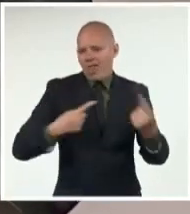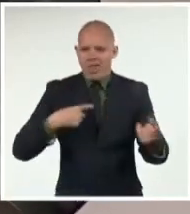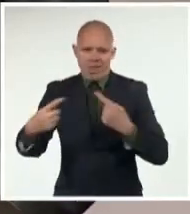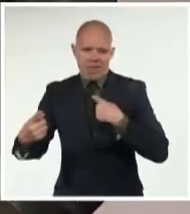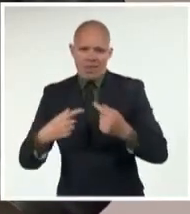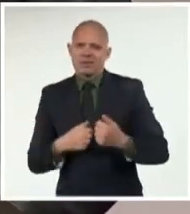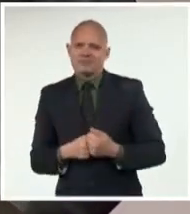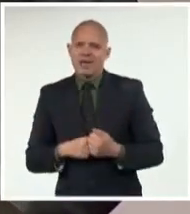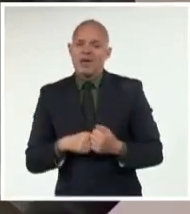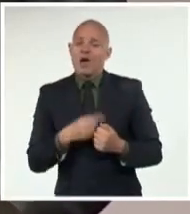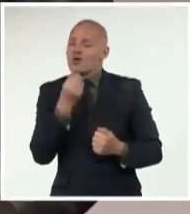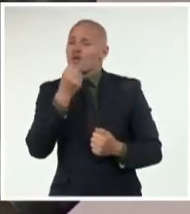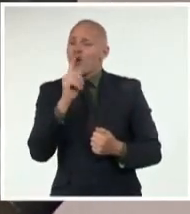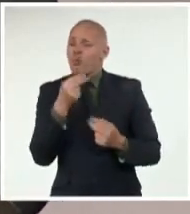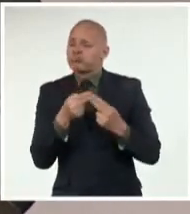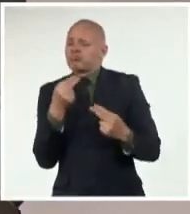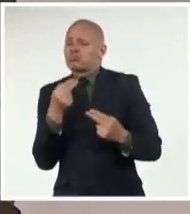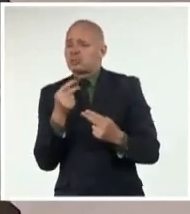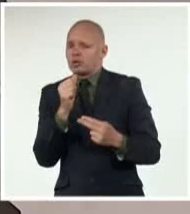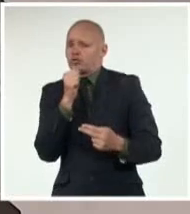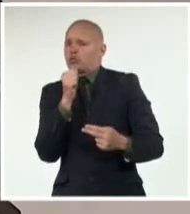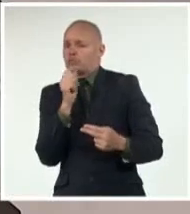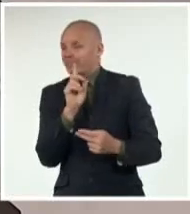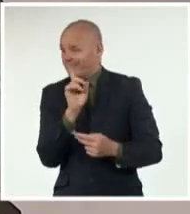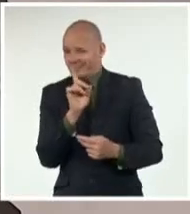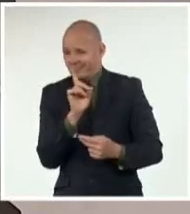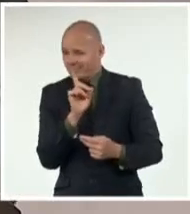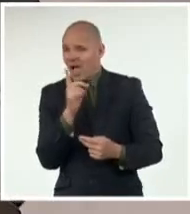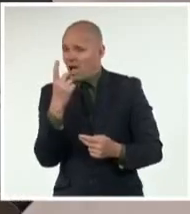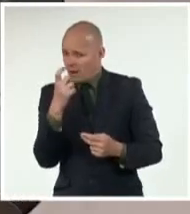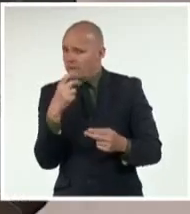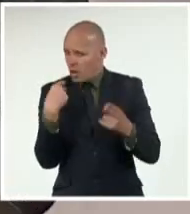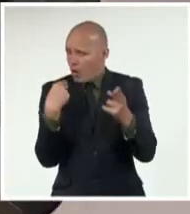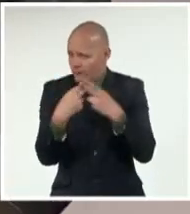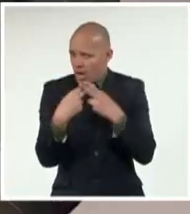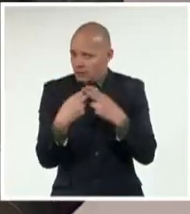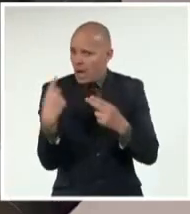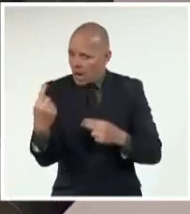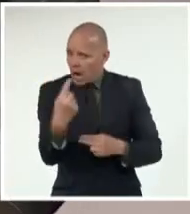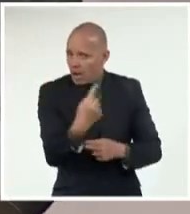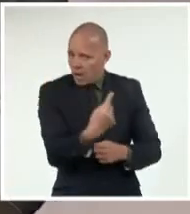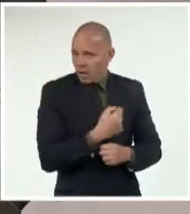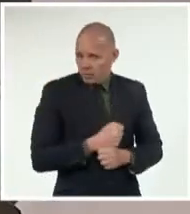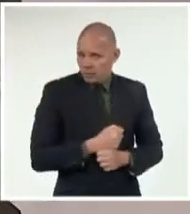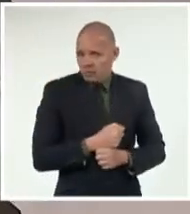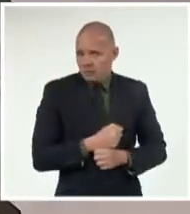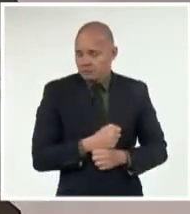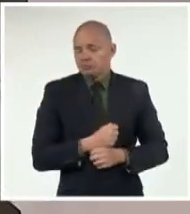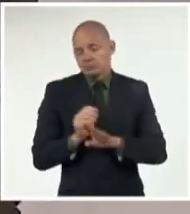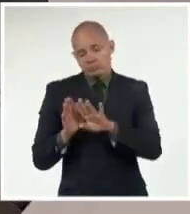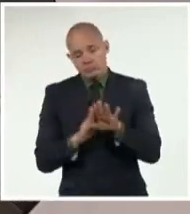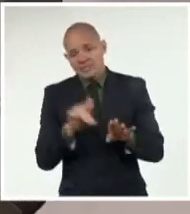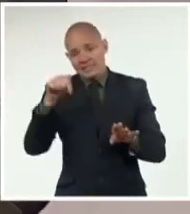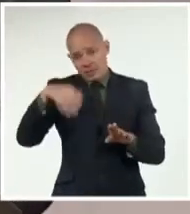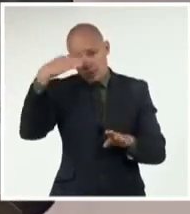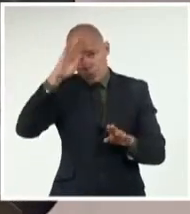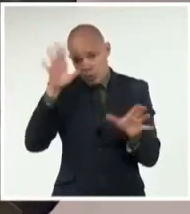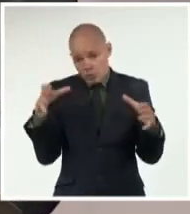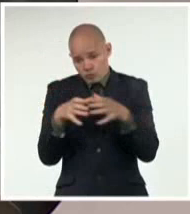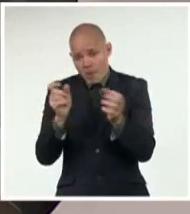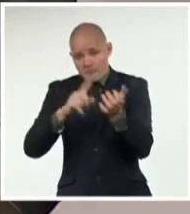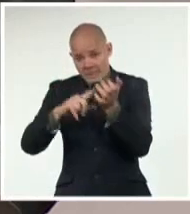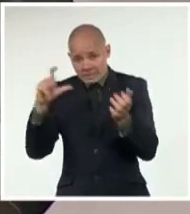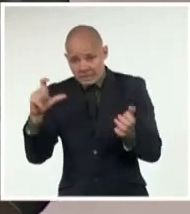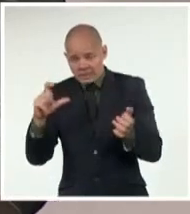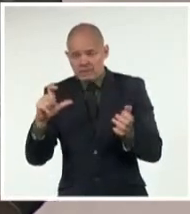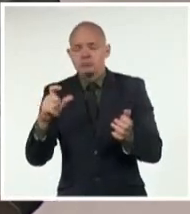respetando las diferencias y potenciando lo que nos une. El Partido Comunista de Cuba valora estos